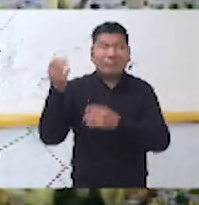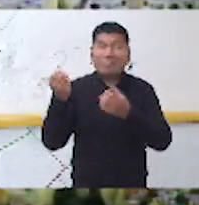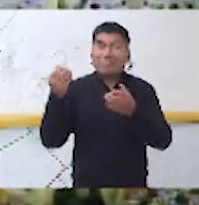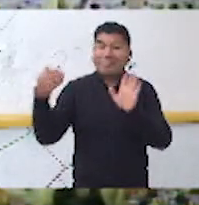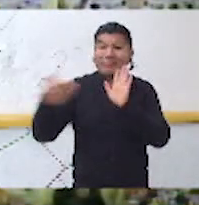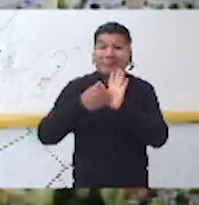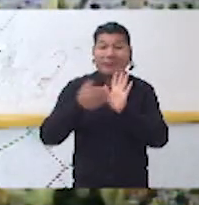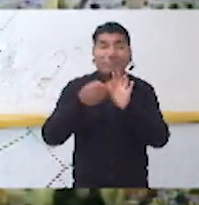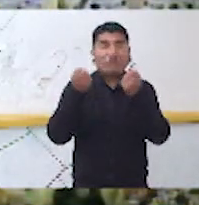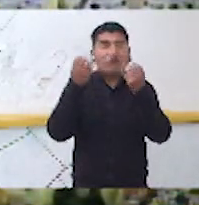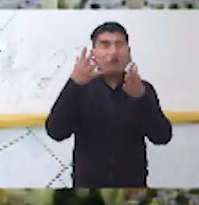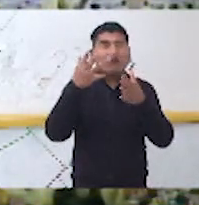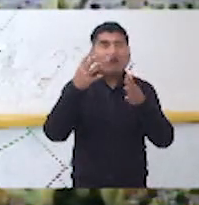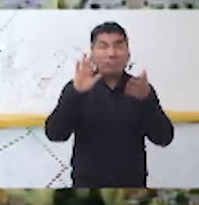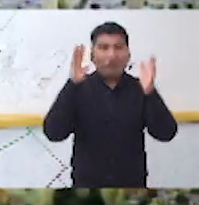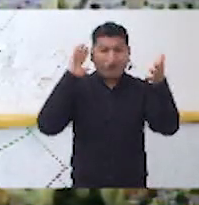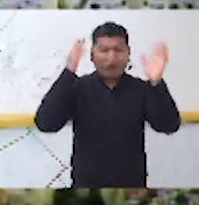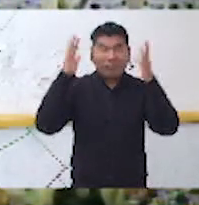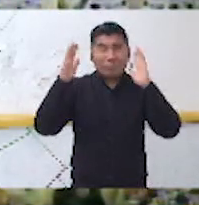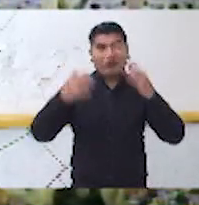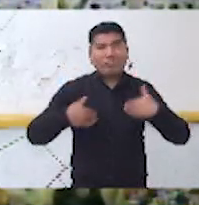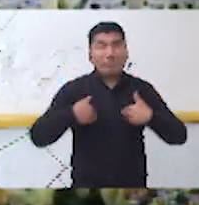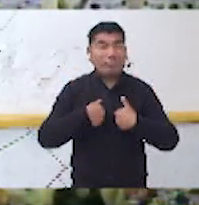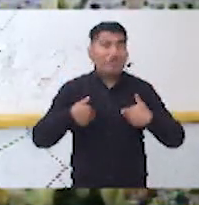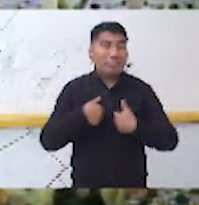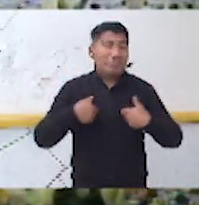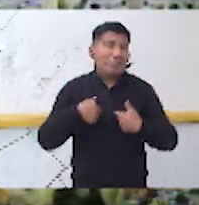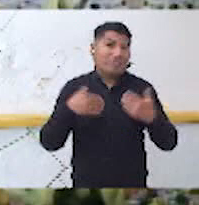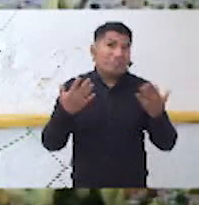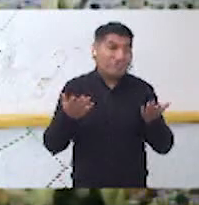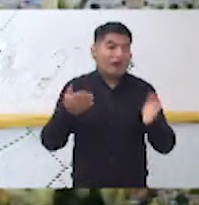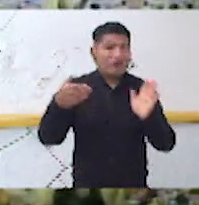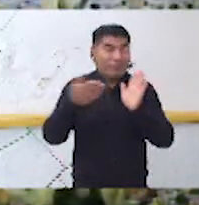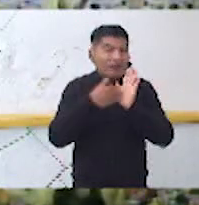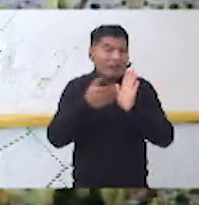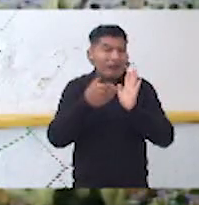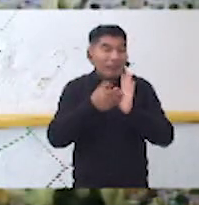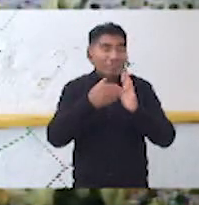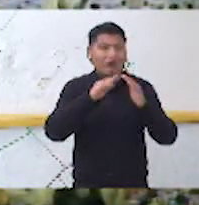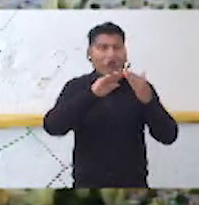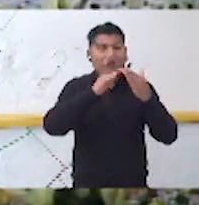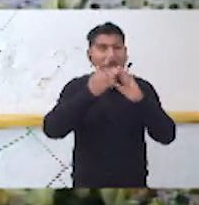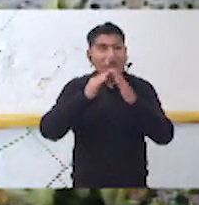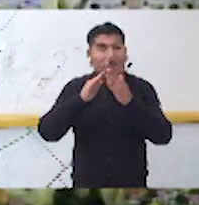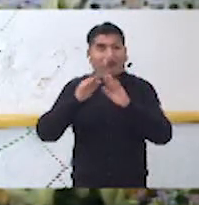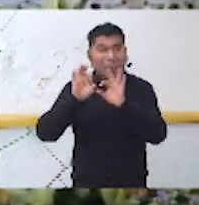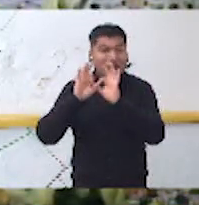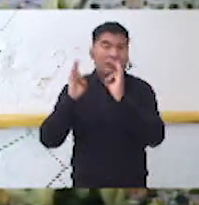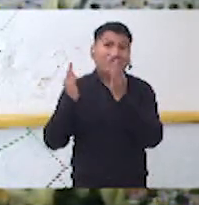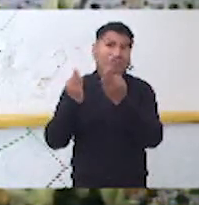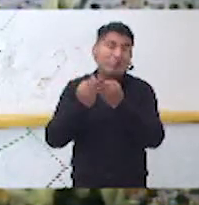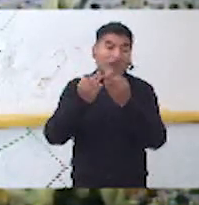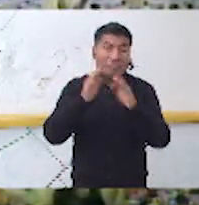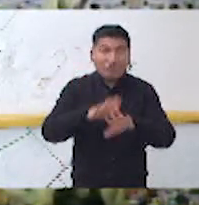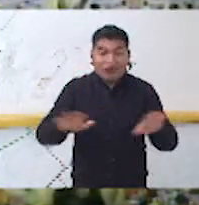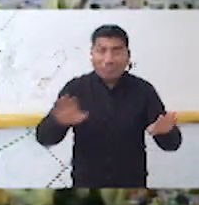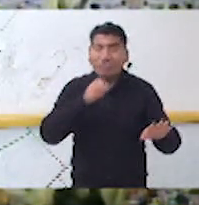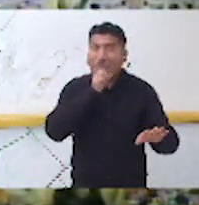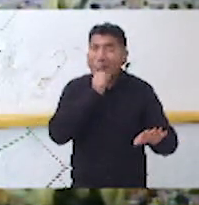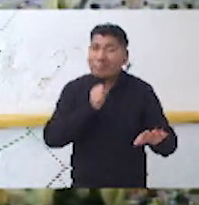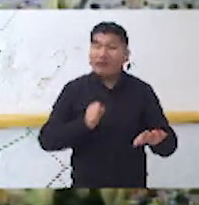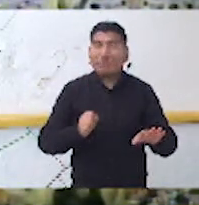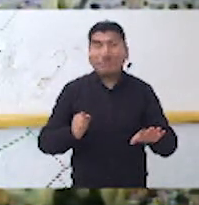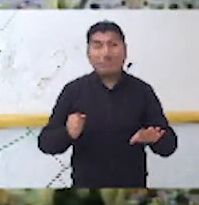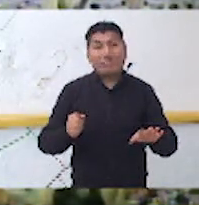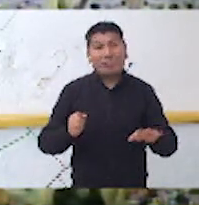de hectáreas de selva, animales y sobre todo comunidades, familia, niños, ancianos.